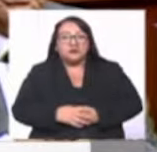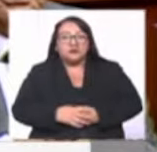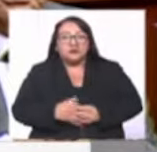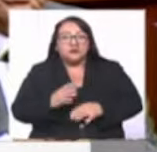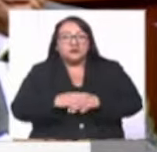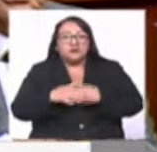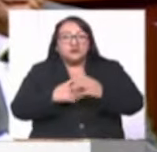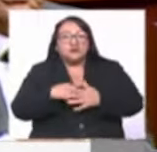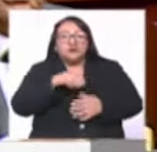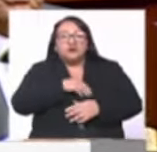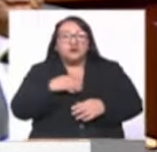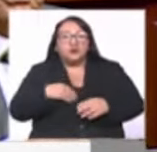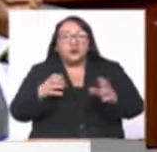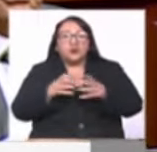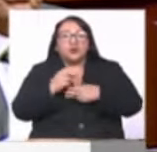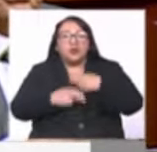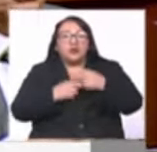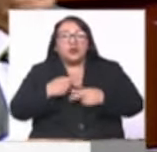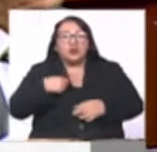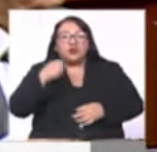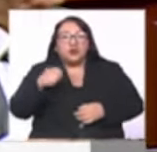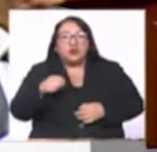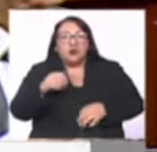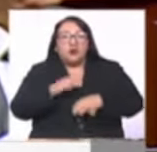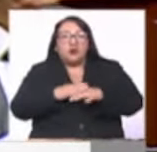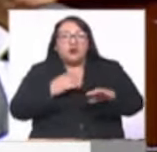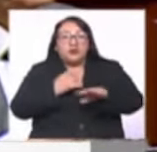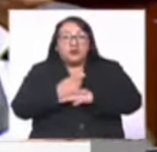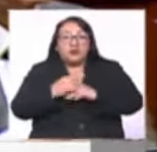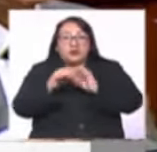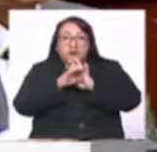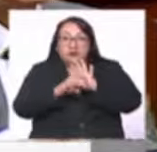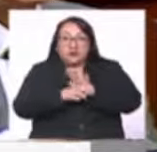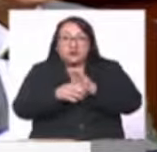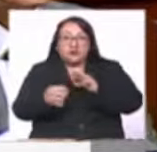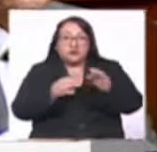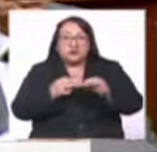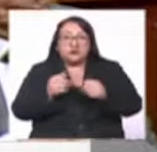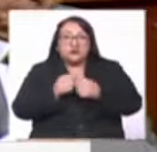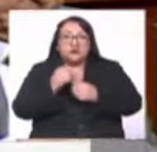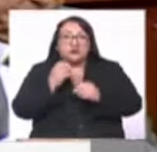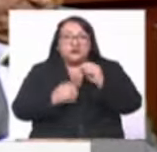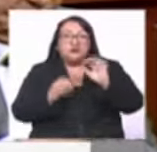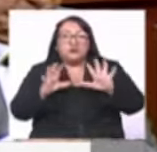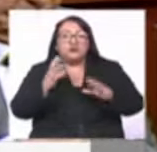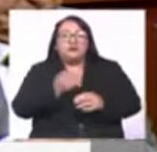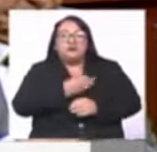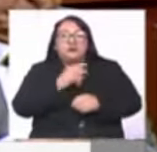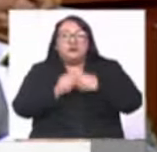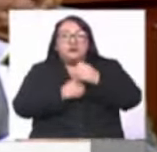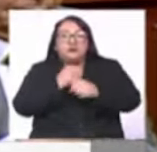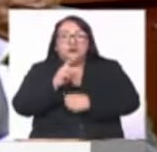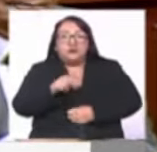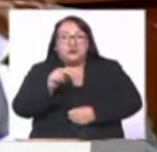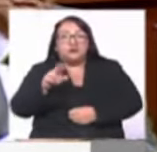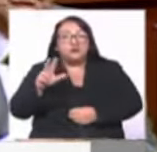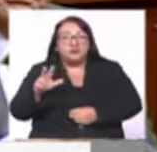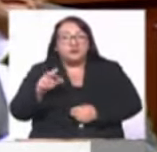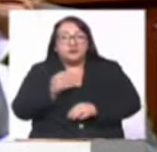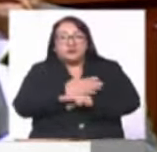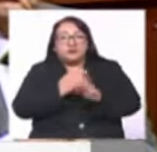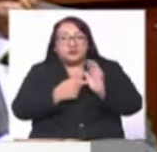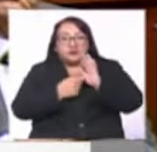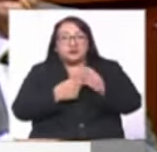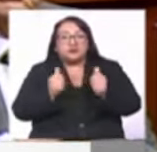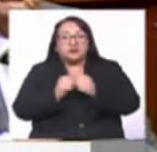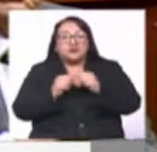integrantes de la junta Nacional de Justicia respecto a la denuncia constitucional debo decir que con fecha 10 de mayo del año 2023 fue presentada a